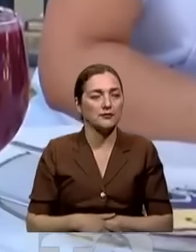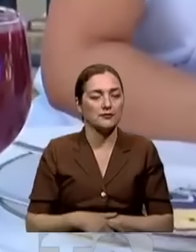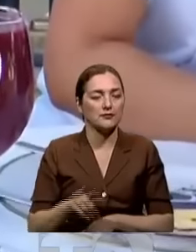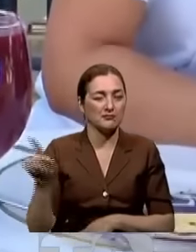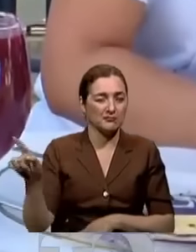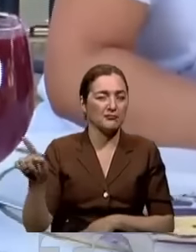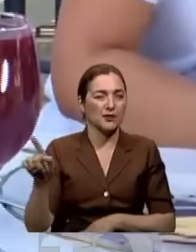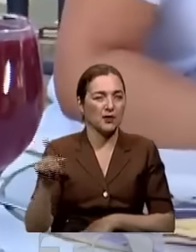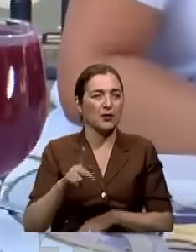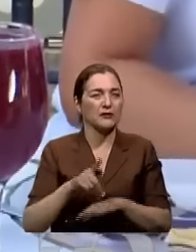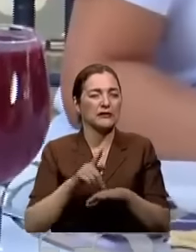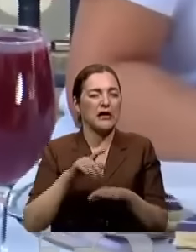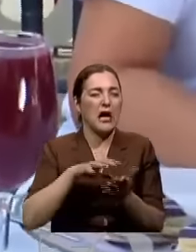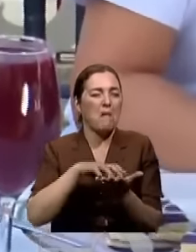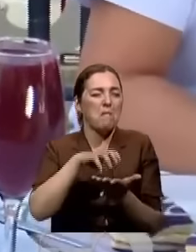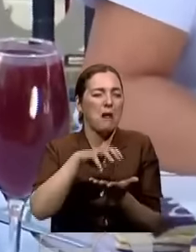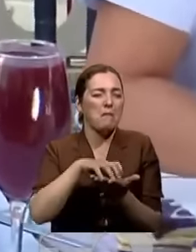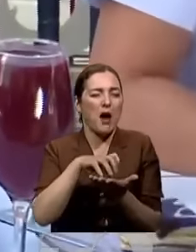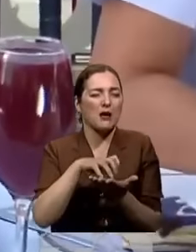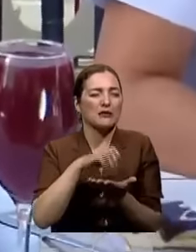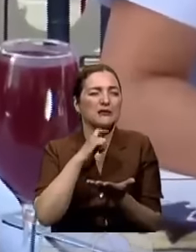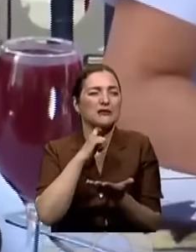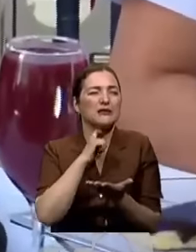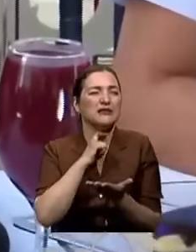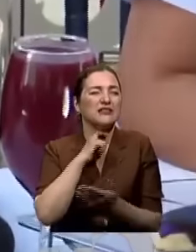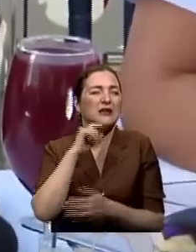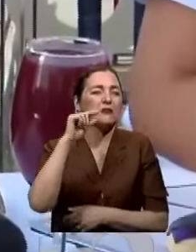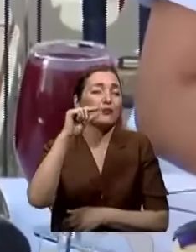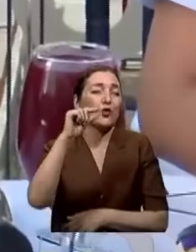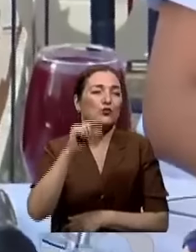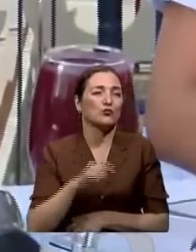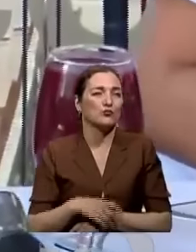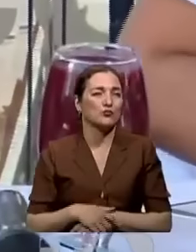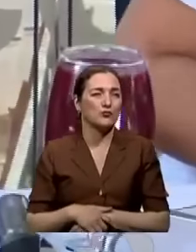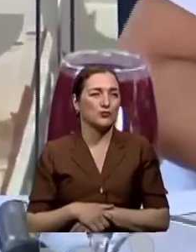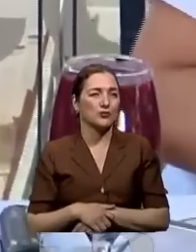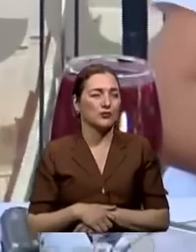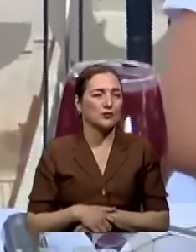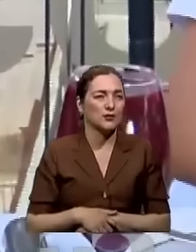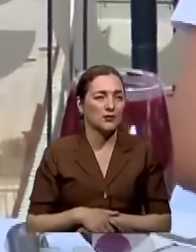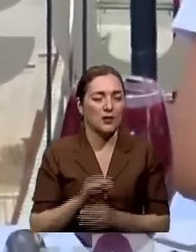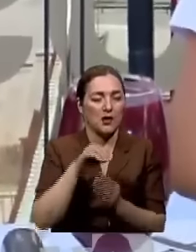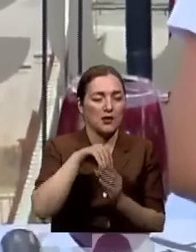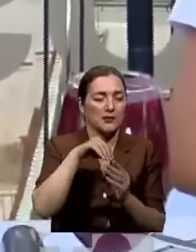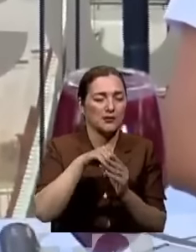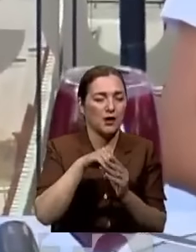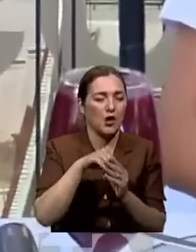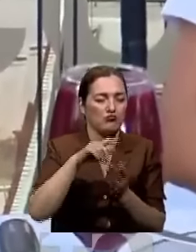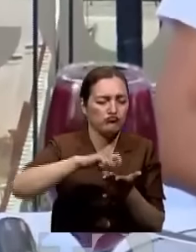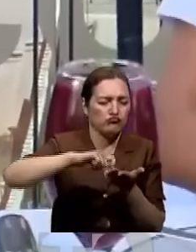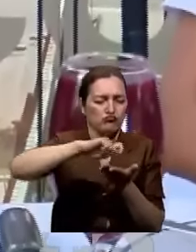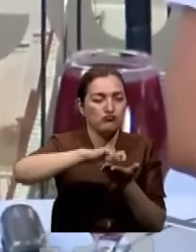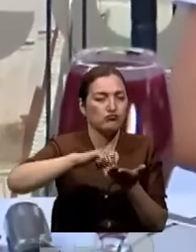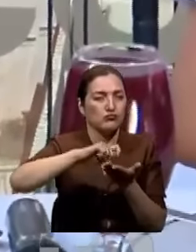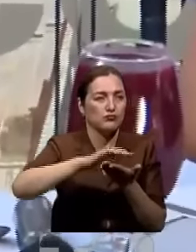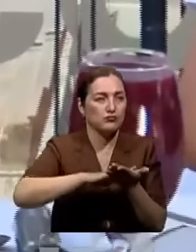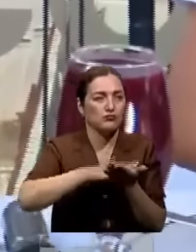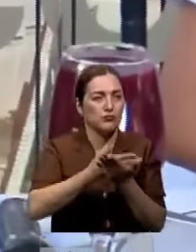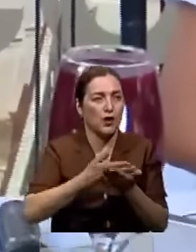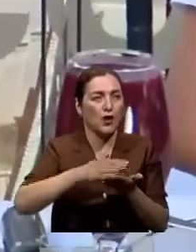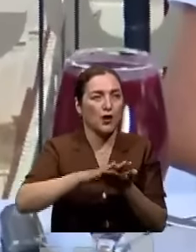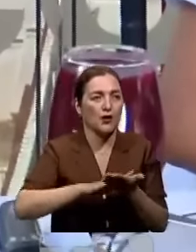Titi, un poquito parece que la masa se les ha pasado a penitas, pero nos hicieron caso en lo que es el relleno de crema pastelera y